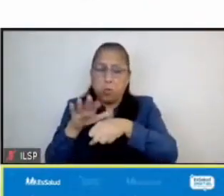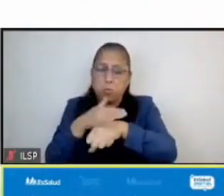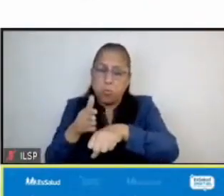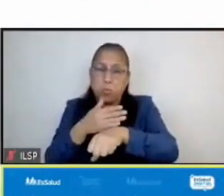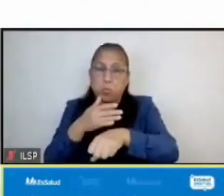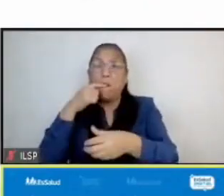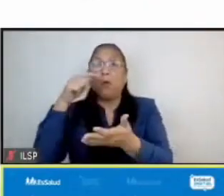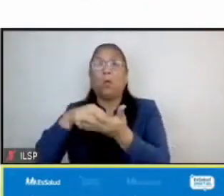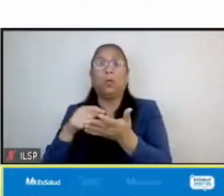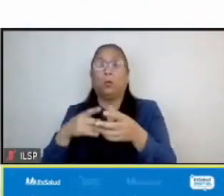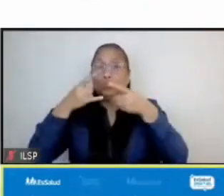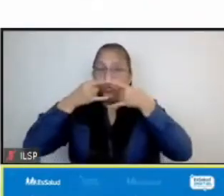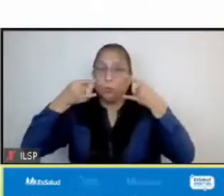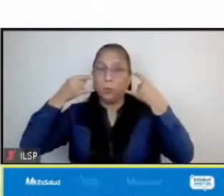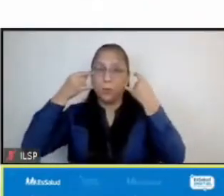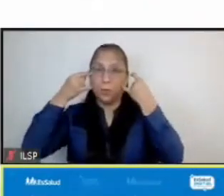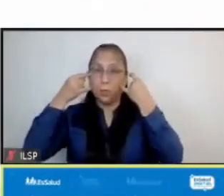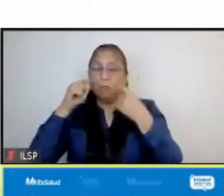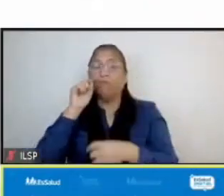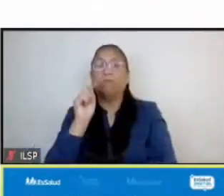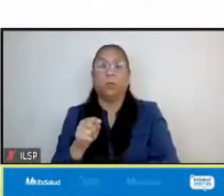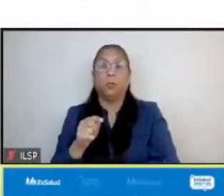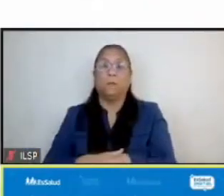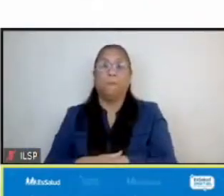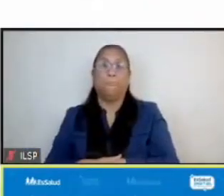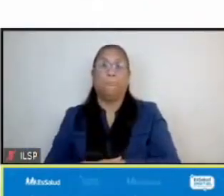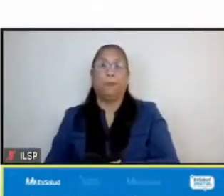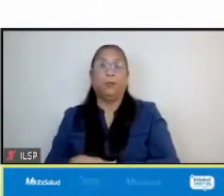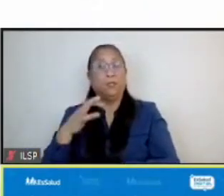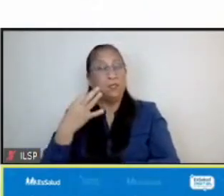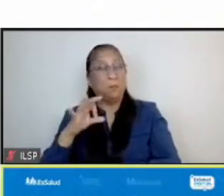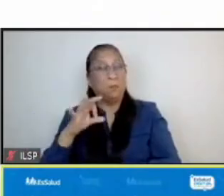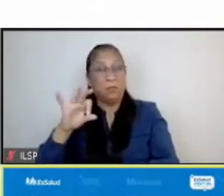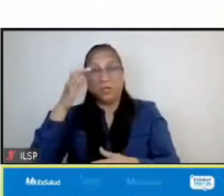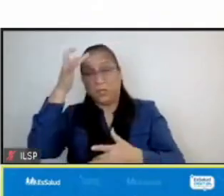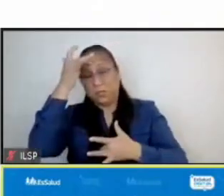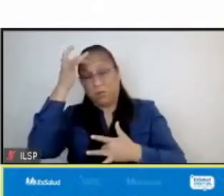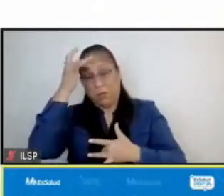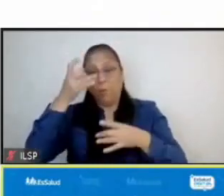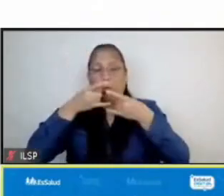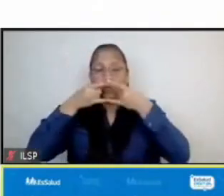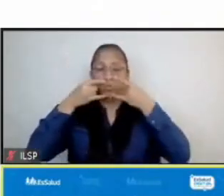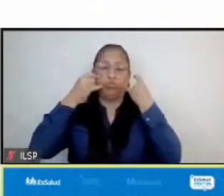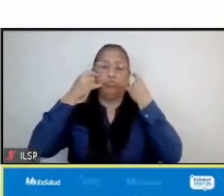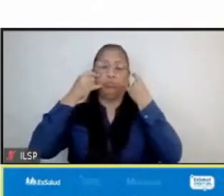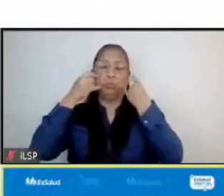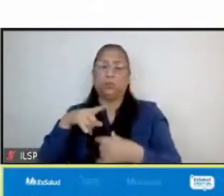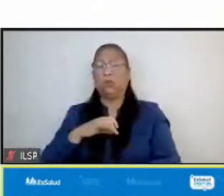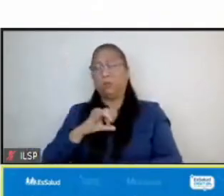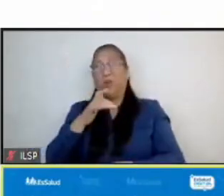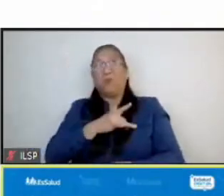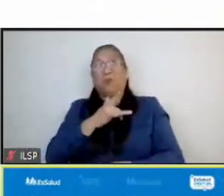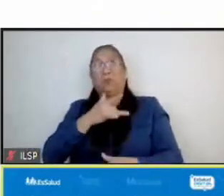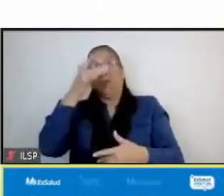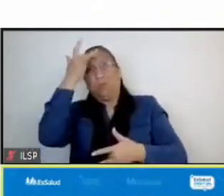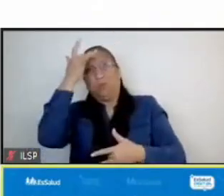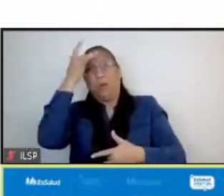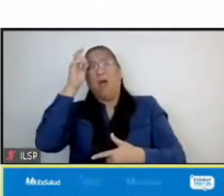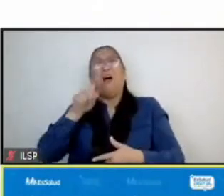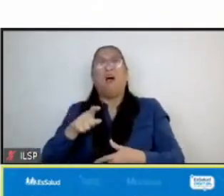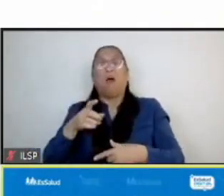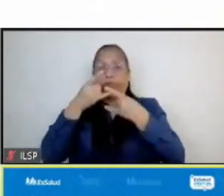de mascarilla, me refería al uso de mascarilla simple si uno está enfermo. Si uno está enfermo, hay que procurar utilizar mascarilla, porque de